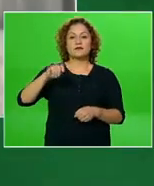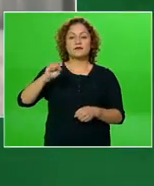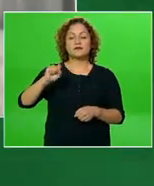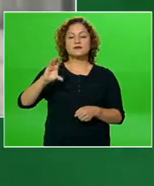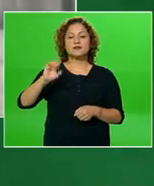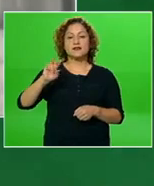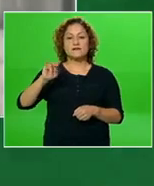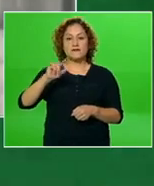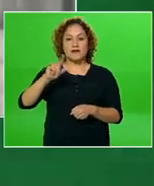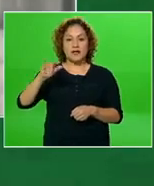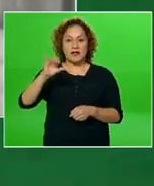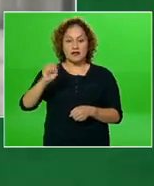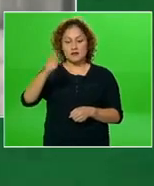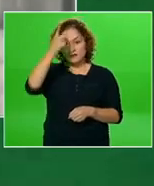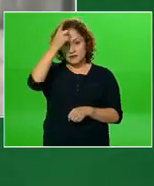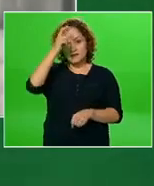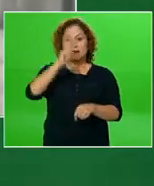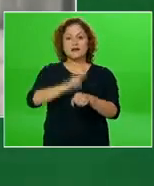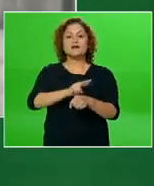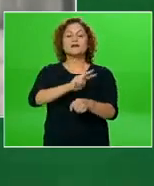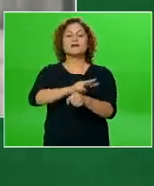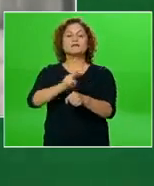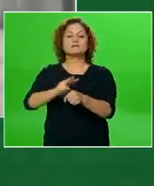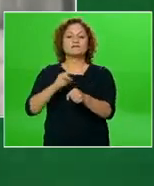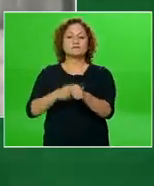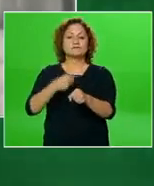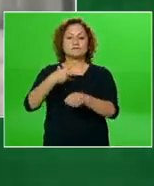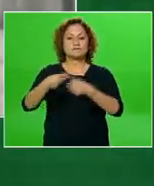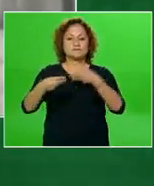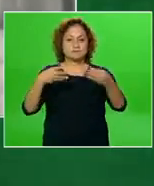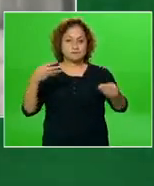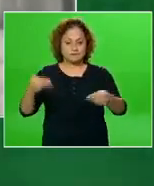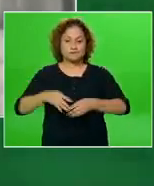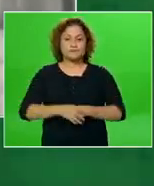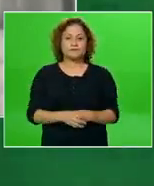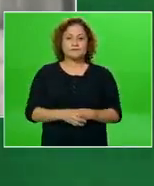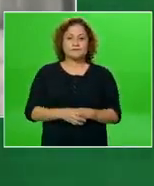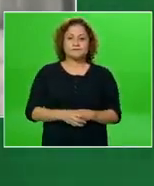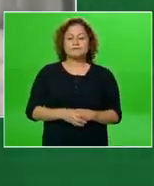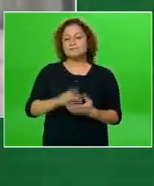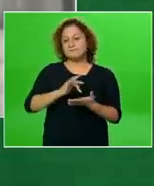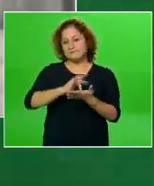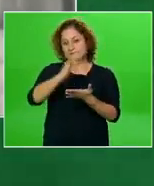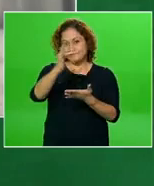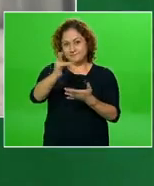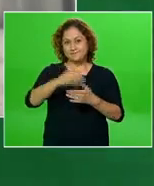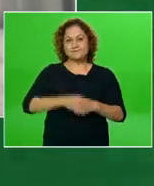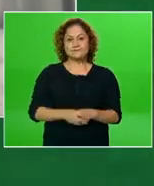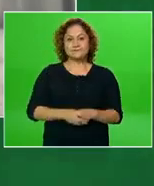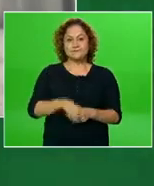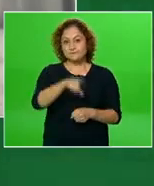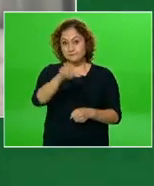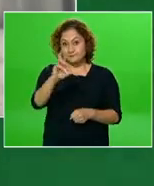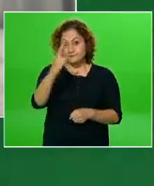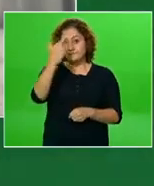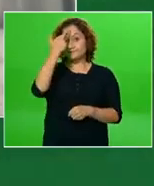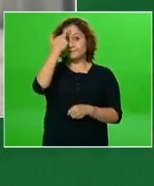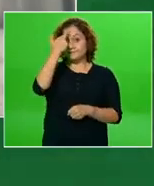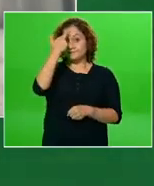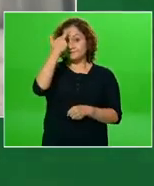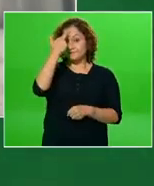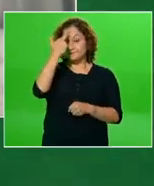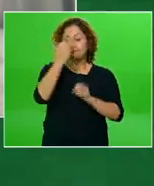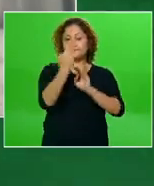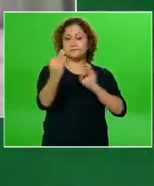directora de vigilancia tecnológica de enfermedades transmisibles les agradezco mucho recuerden mantenerla sana distancia y